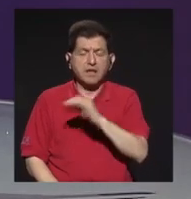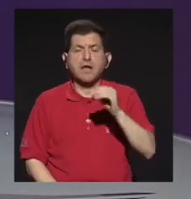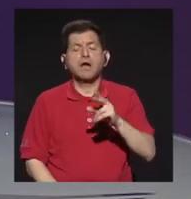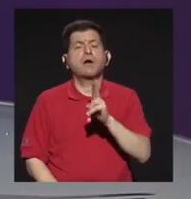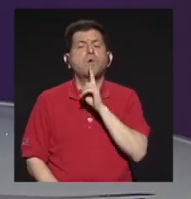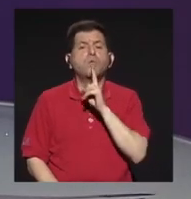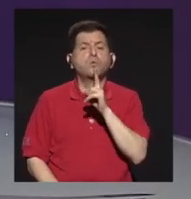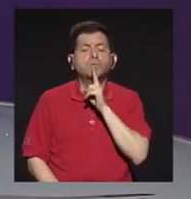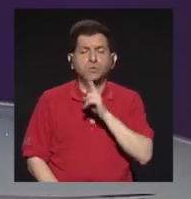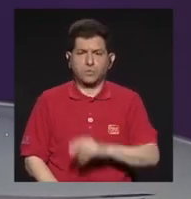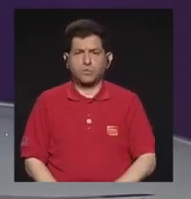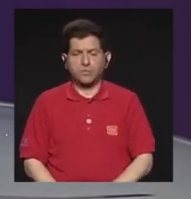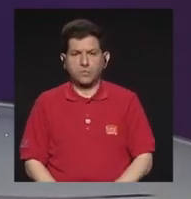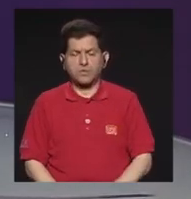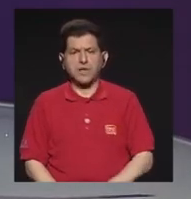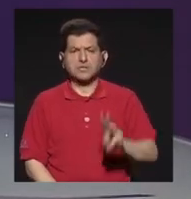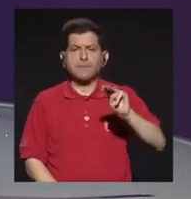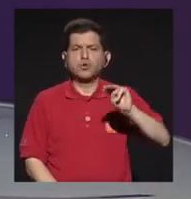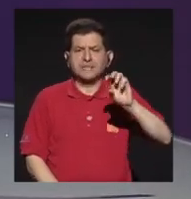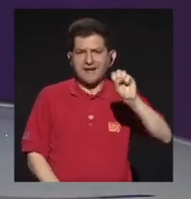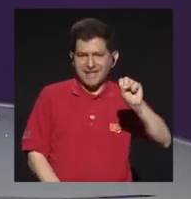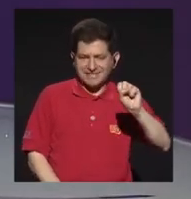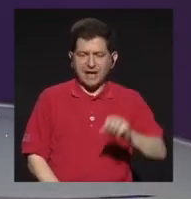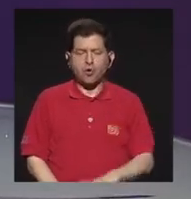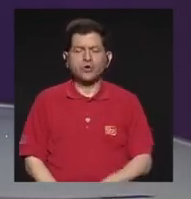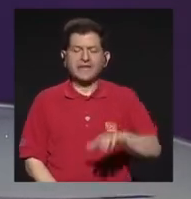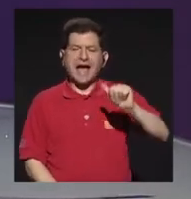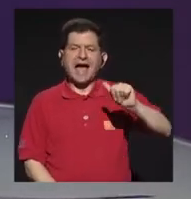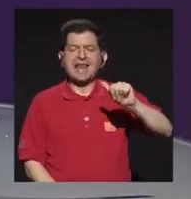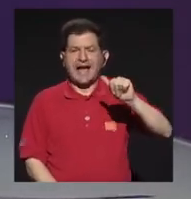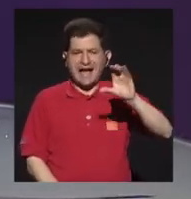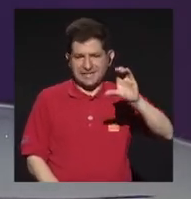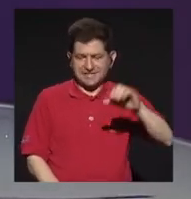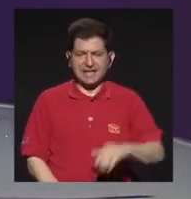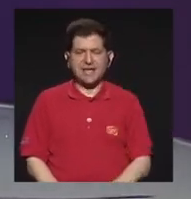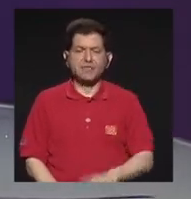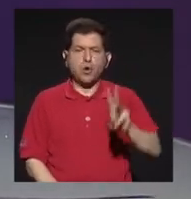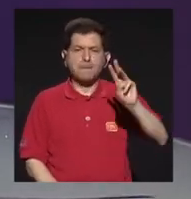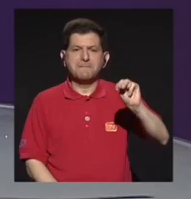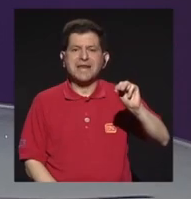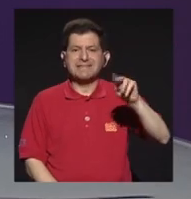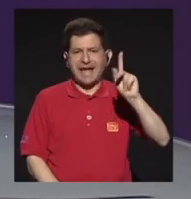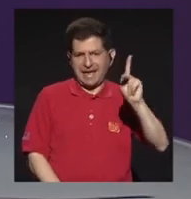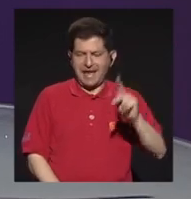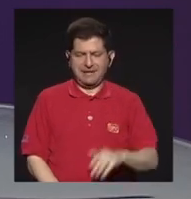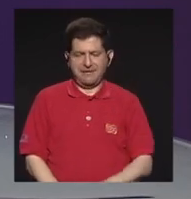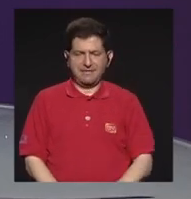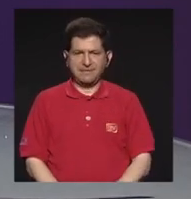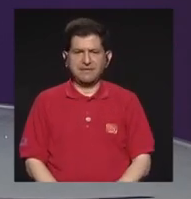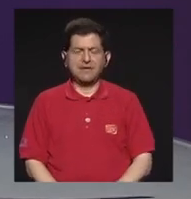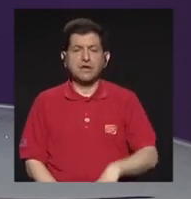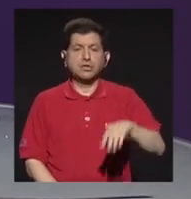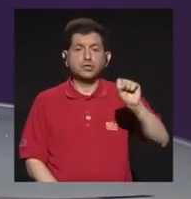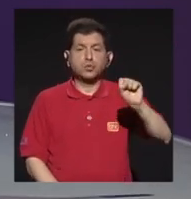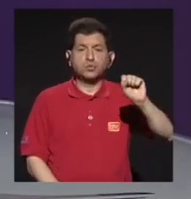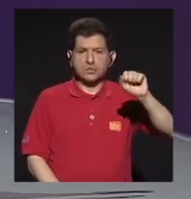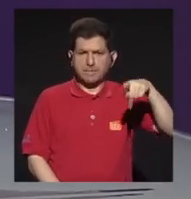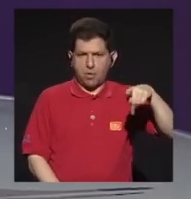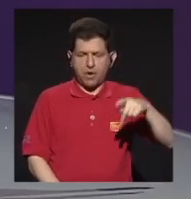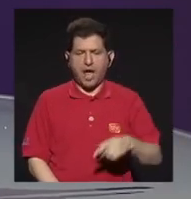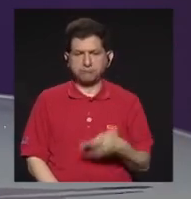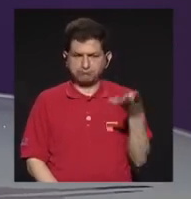honduras con montserrat sagot con ana carcedo con mirtha kennedy con sus con susi pola